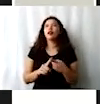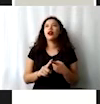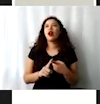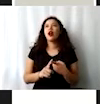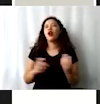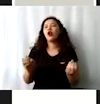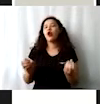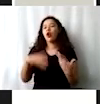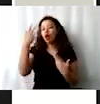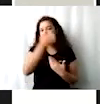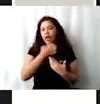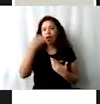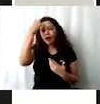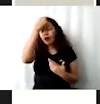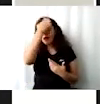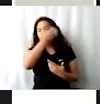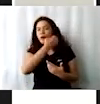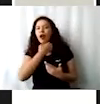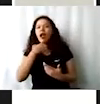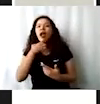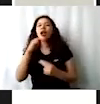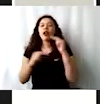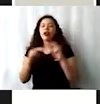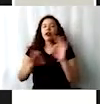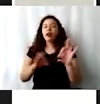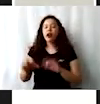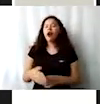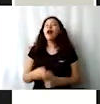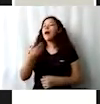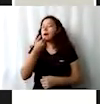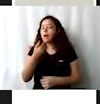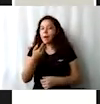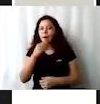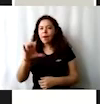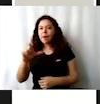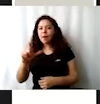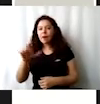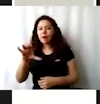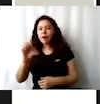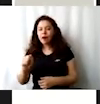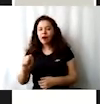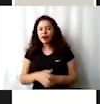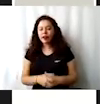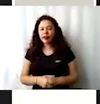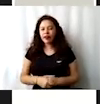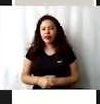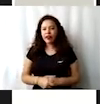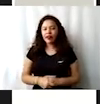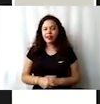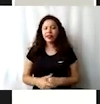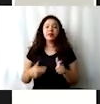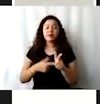la evaluación que tiene el puesto, ¿no? Muy De bien, acuerdo- Carlos. de acuerdo Perdóname. a- Ajá, de continúa. acuerdo